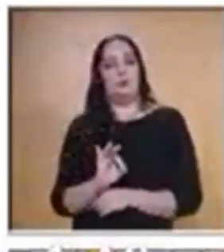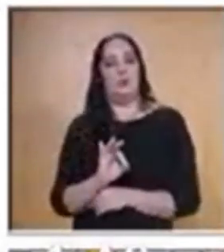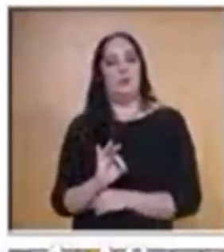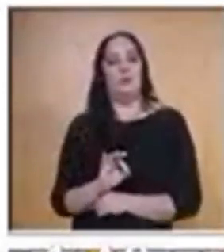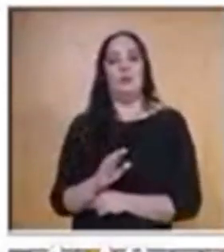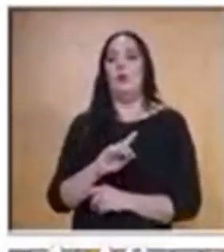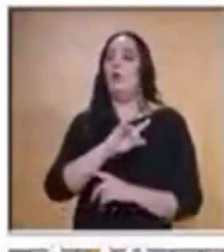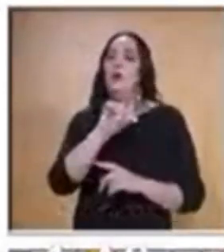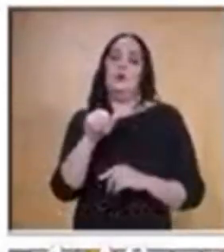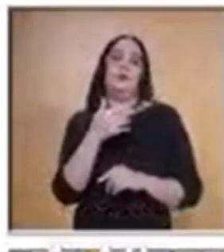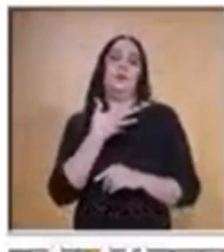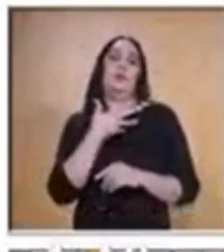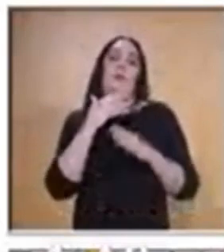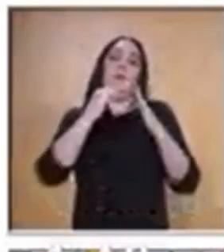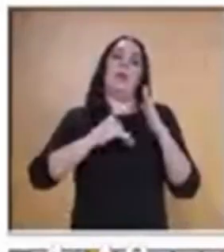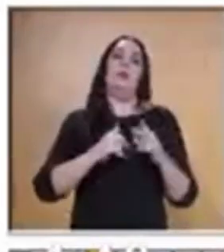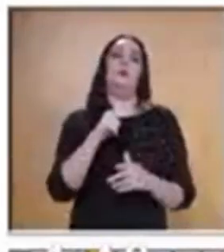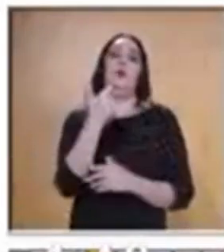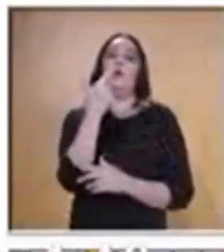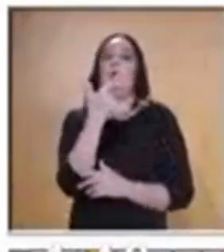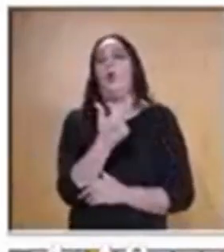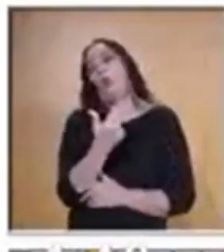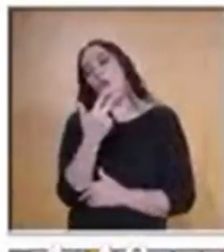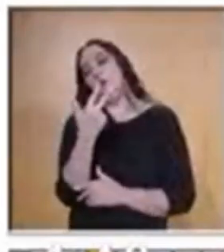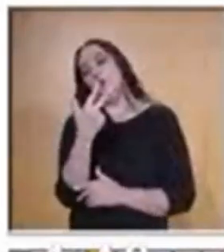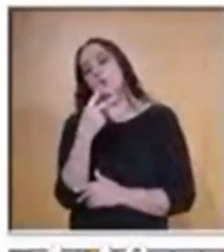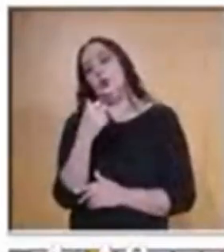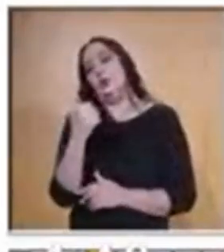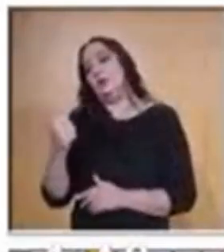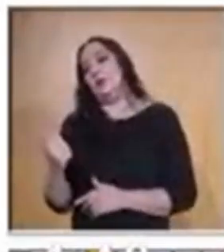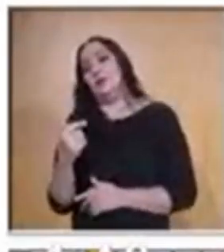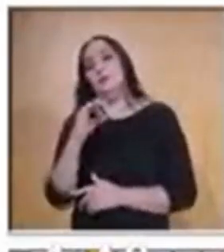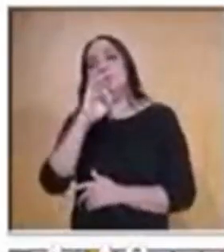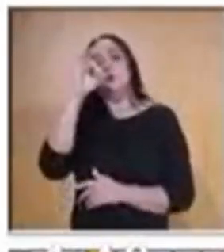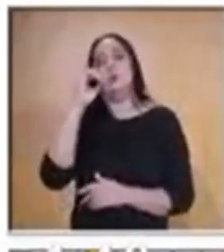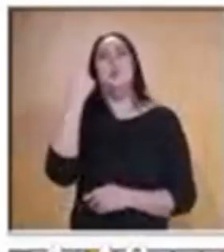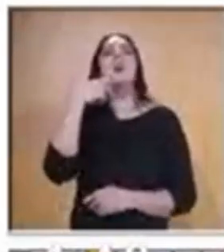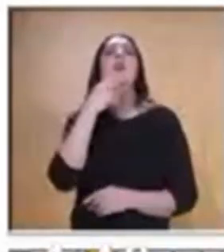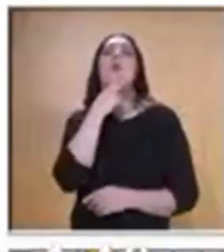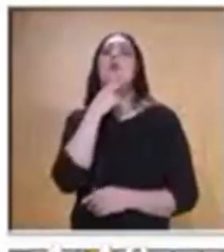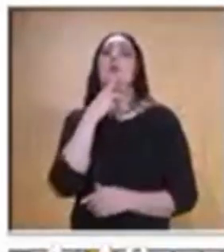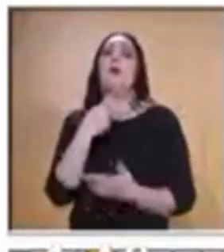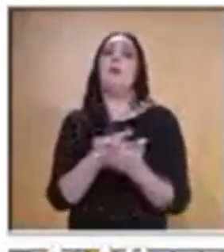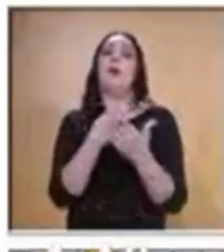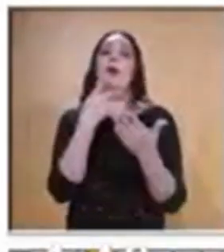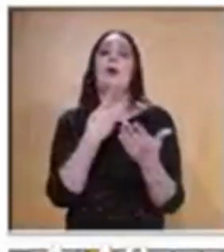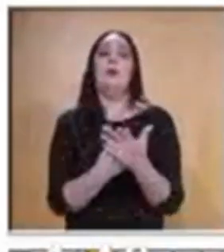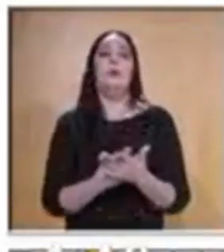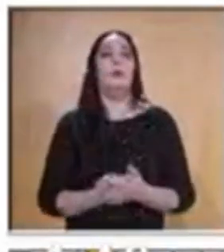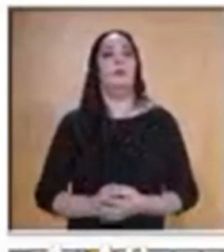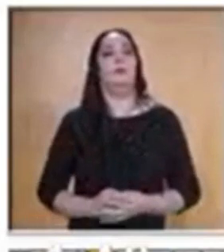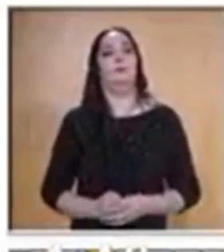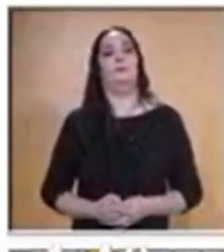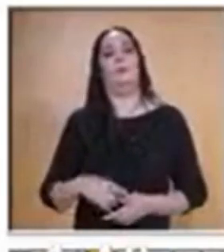va desde el 8% hasta el 6%. ¿Para qué utilizamos la plata, maestro? La plata la